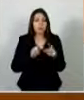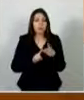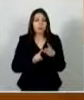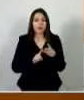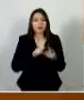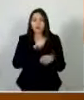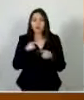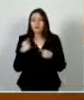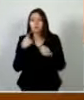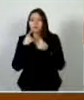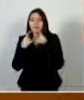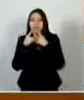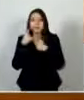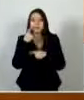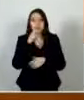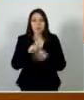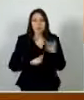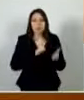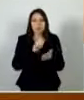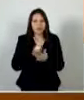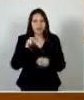de la discusión de la reforma electoral,